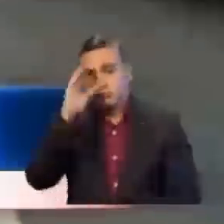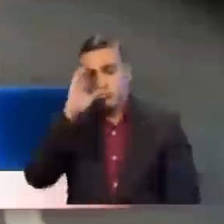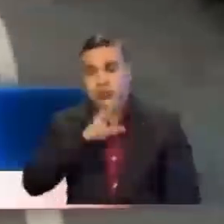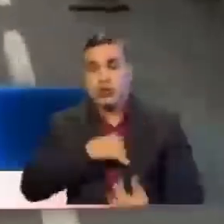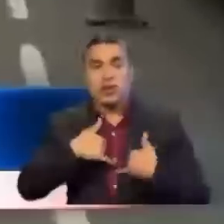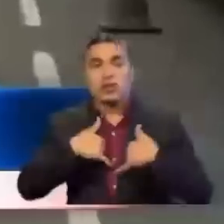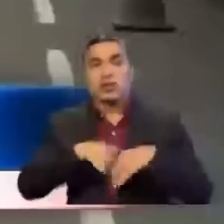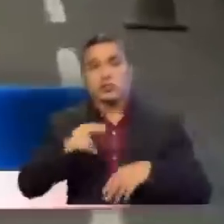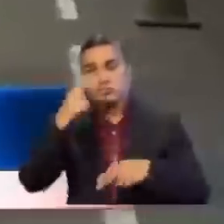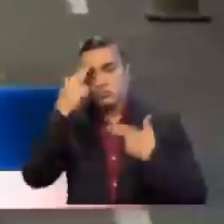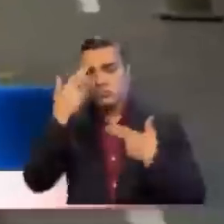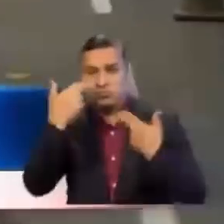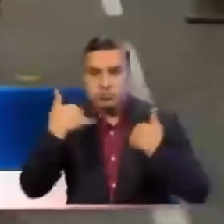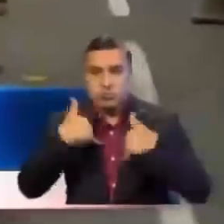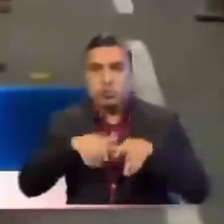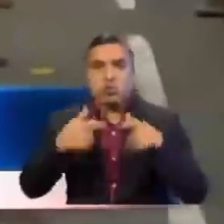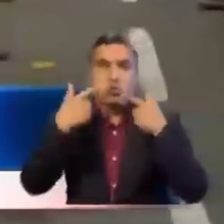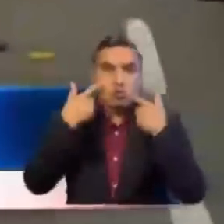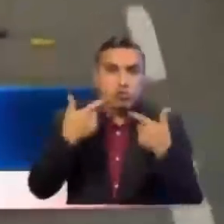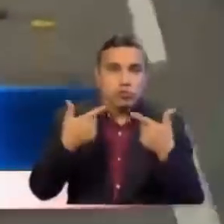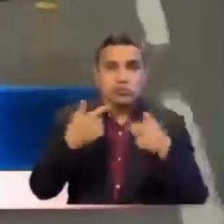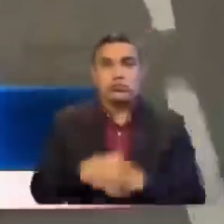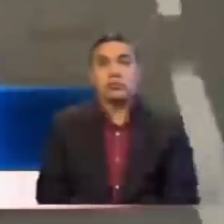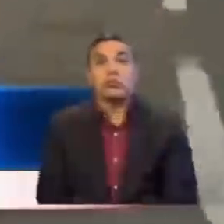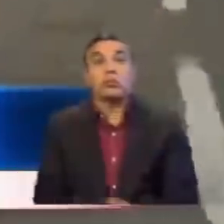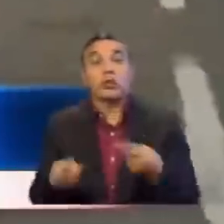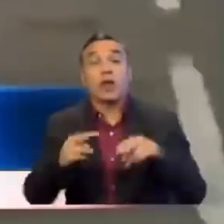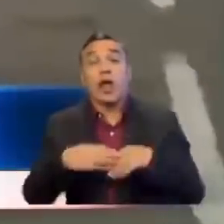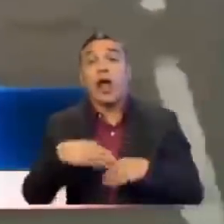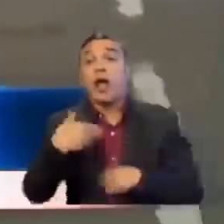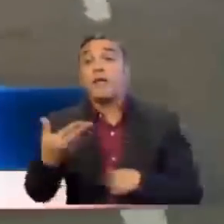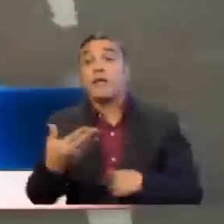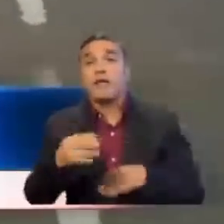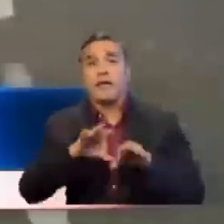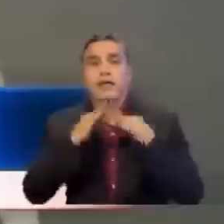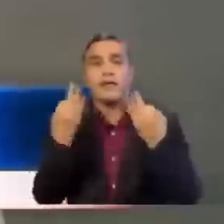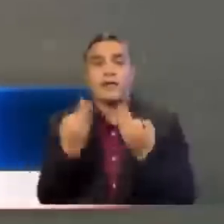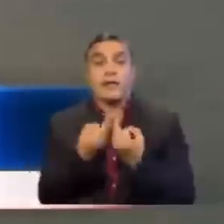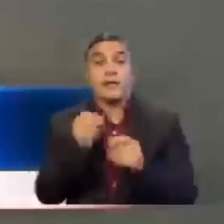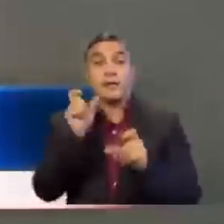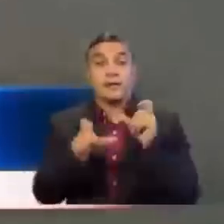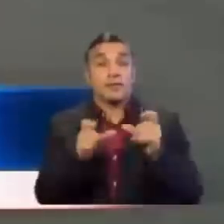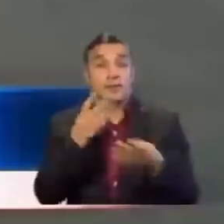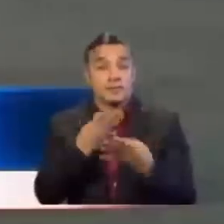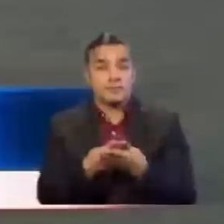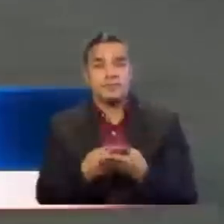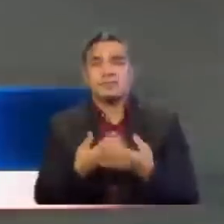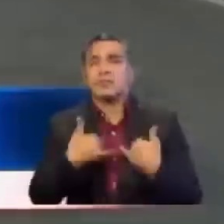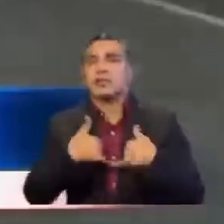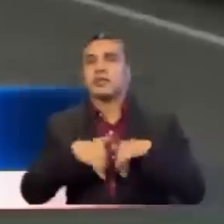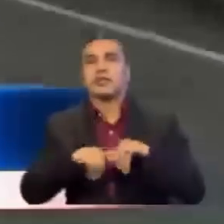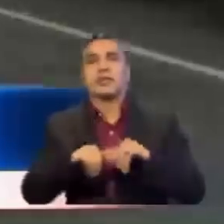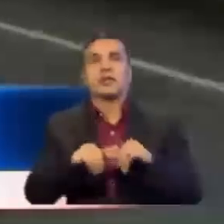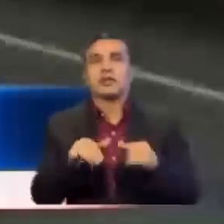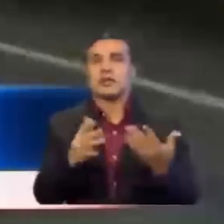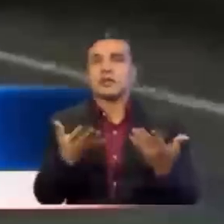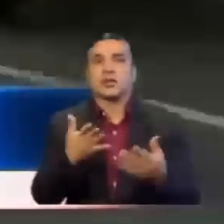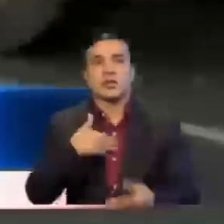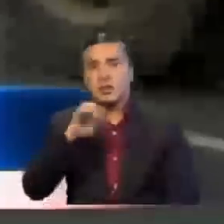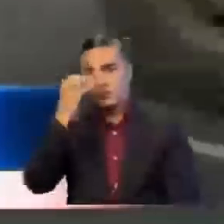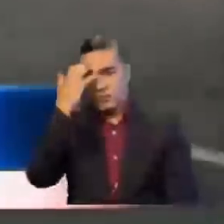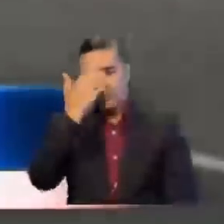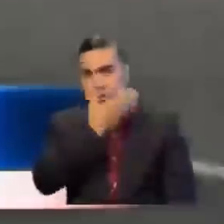todavía resguardando, y asimismo del lado de al frente los familiares de los privados de libertad, que continúan con